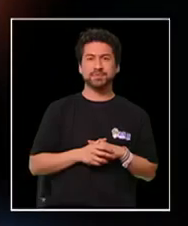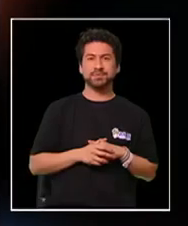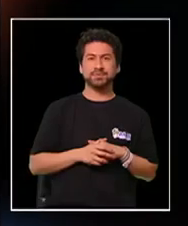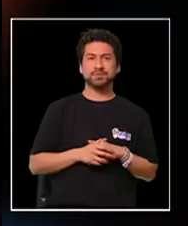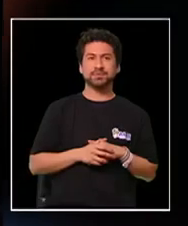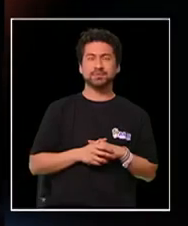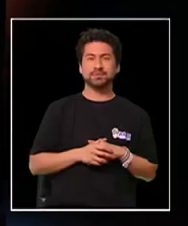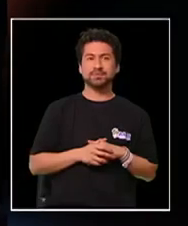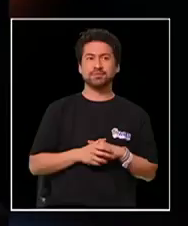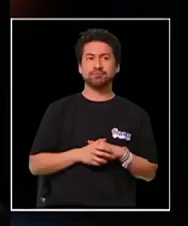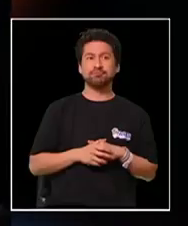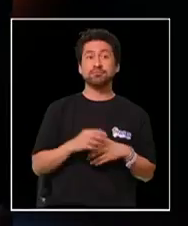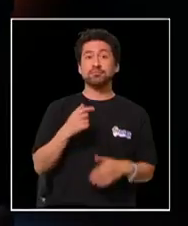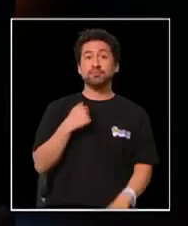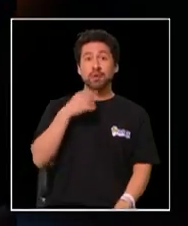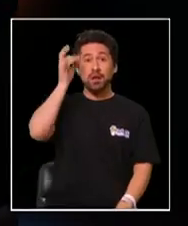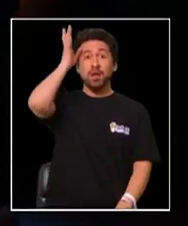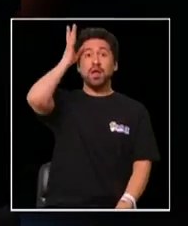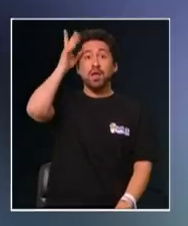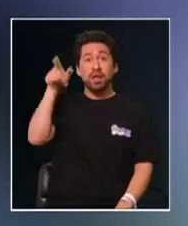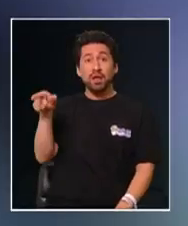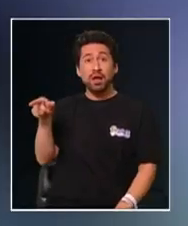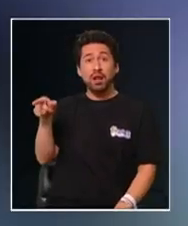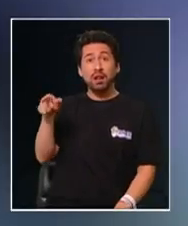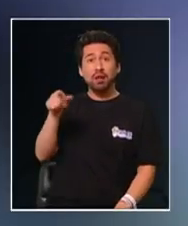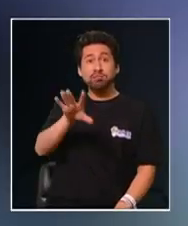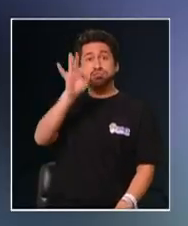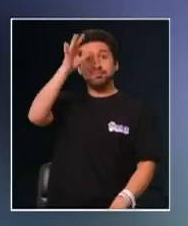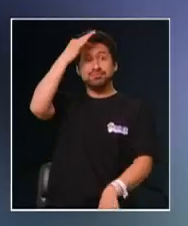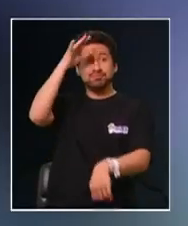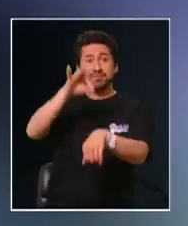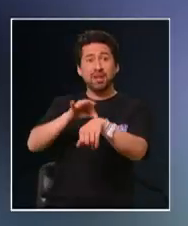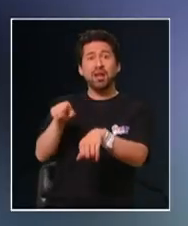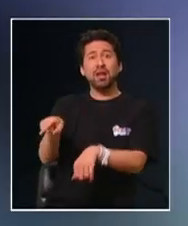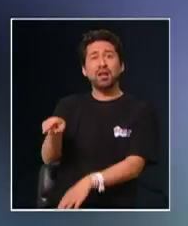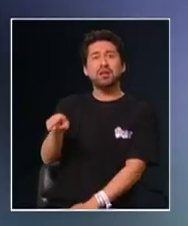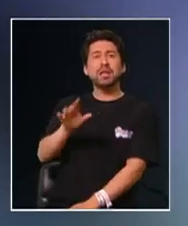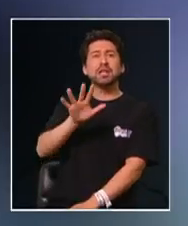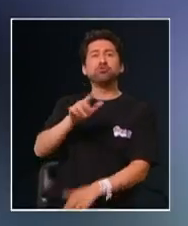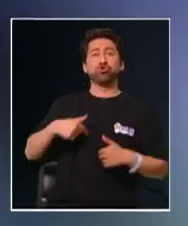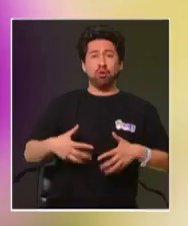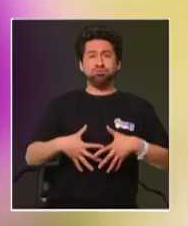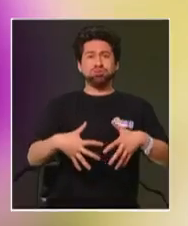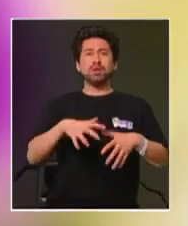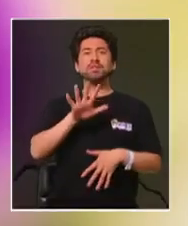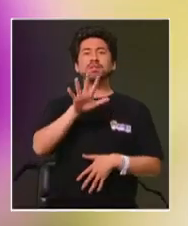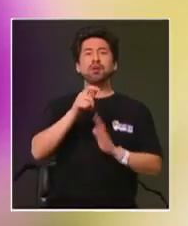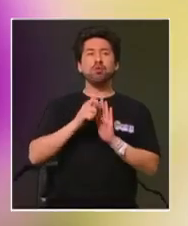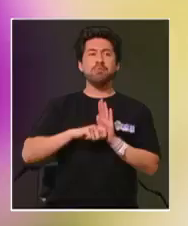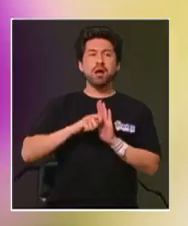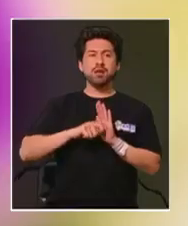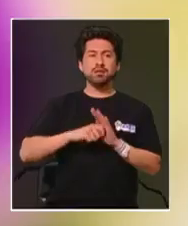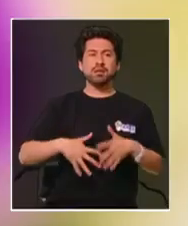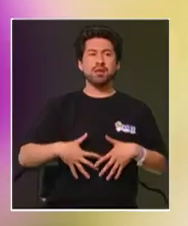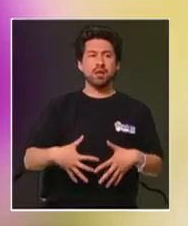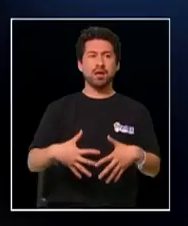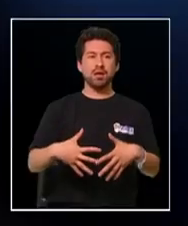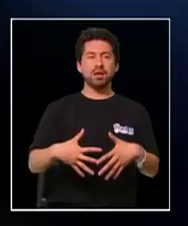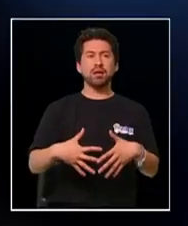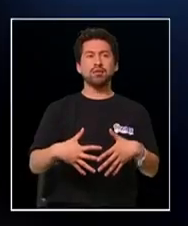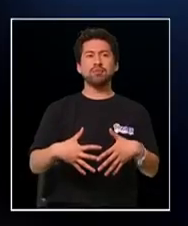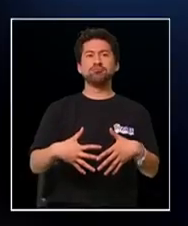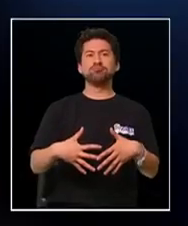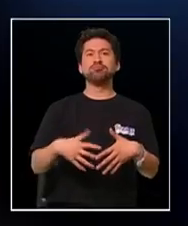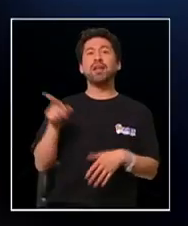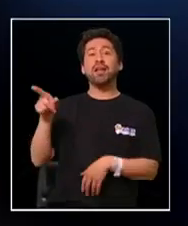día me enteré del diagnóstico de cuando tenía 5 meses de embarazo elan tiene un pbot bilateral